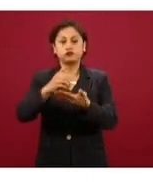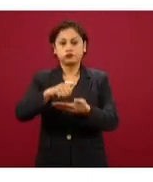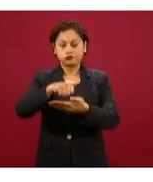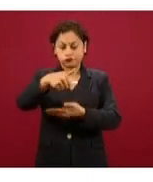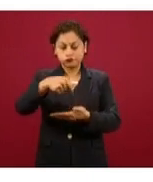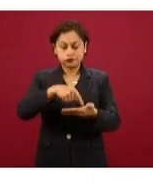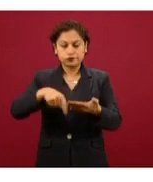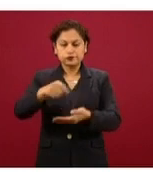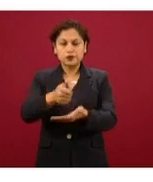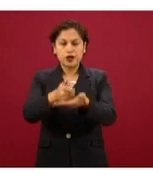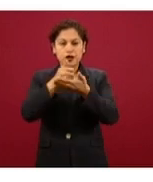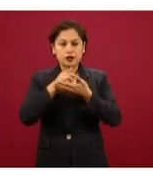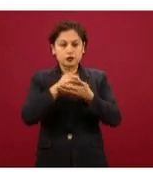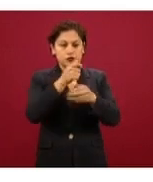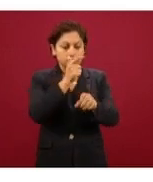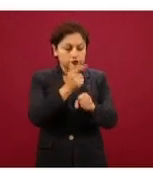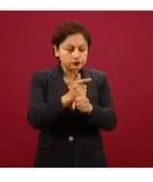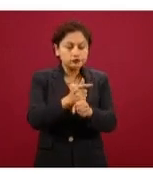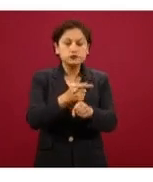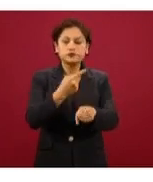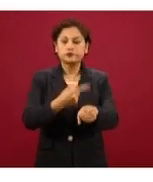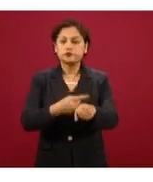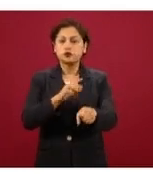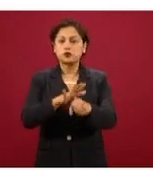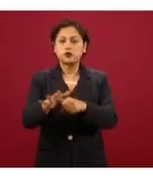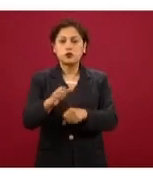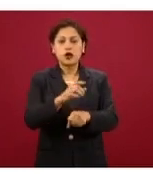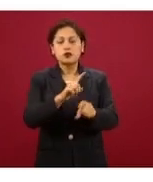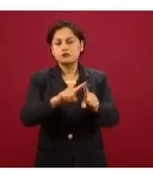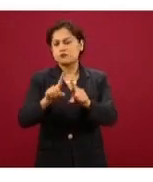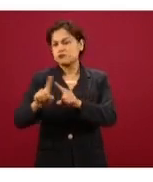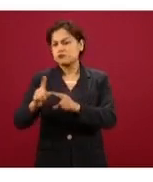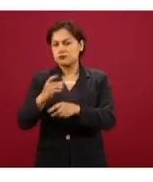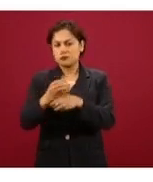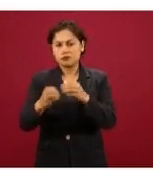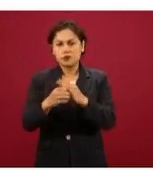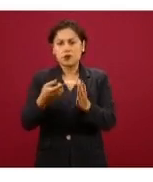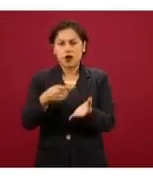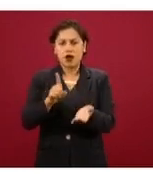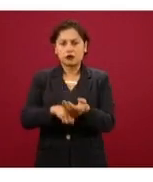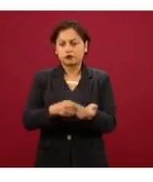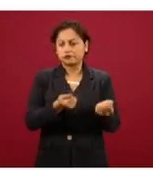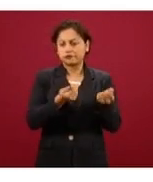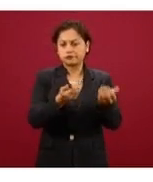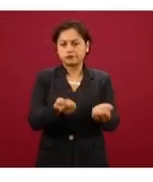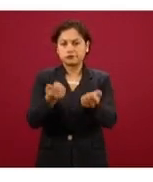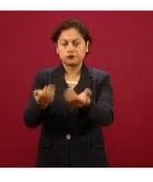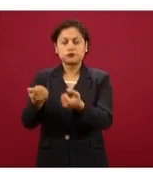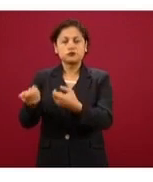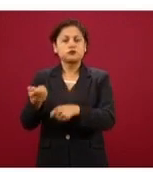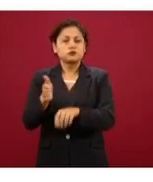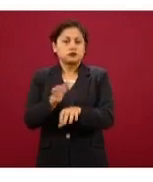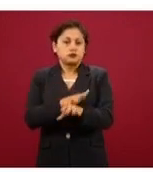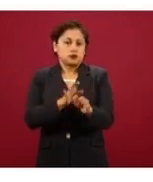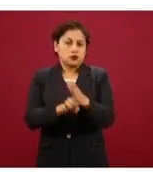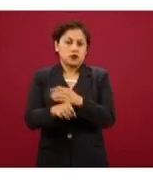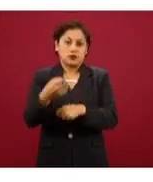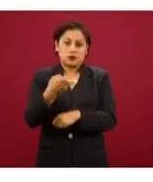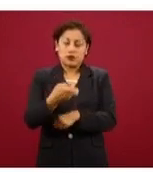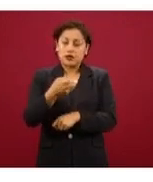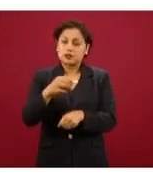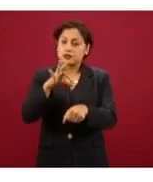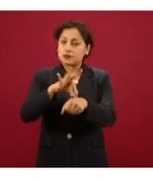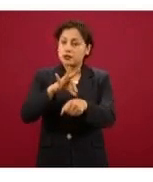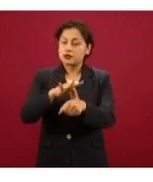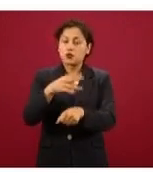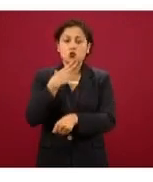en deficiencia de administraciones pasadas, pero que hacían mucha falta, es el equipo de batalla de todos los días del personal